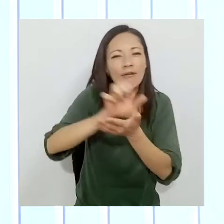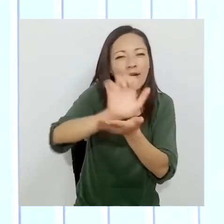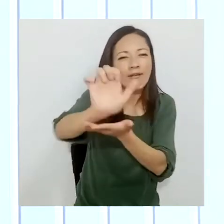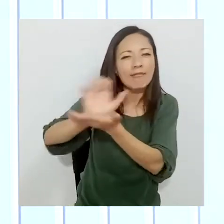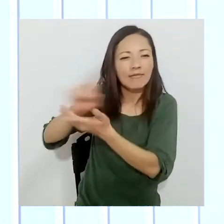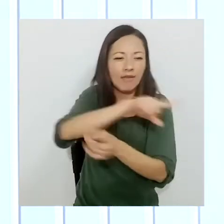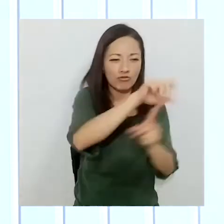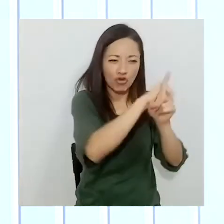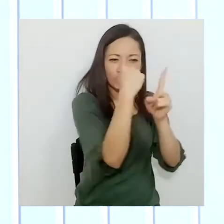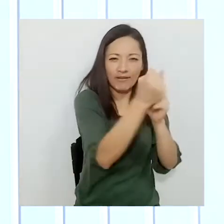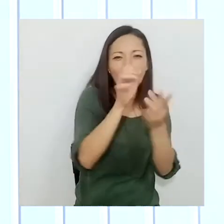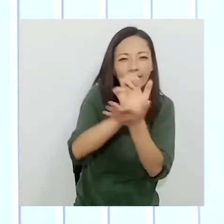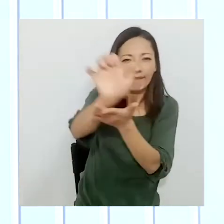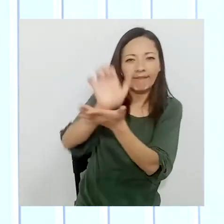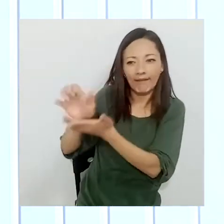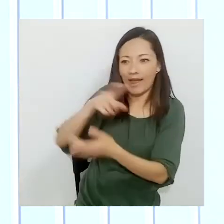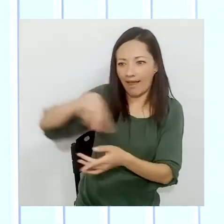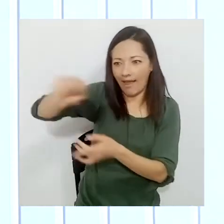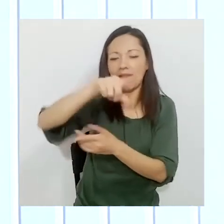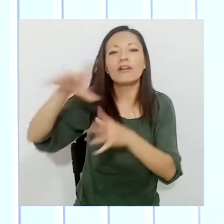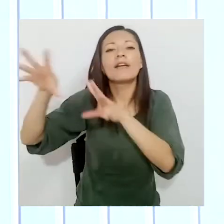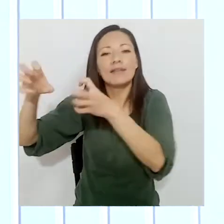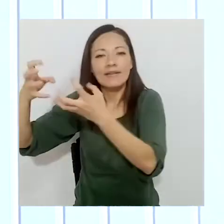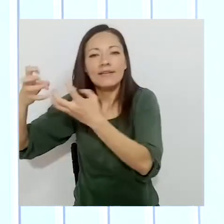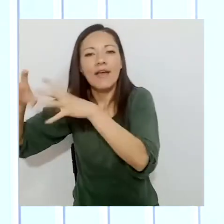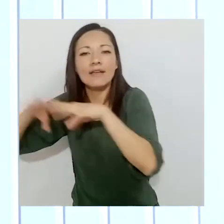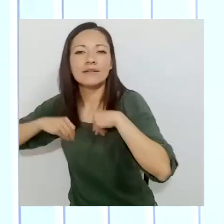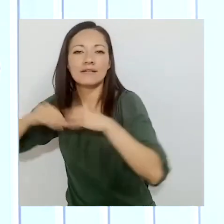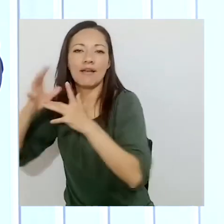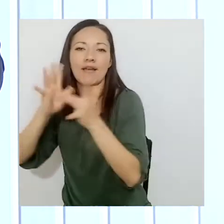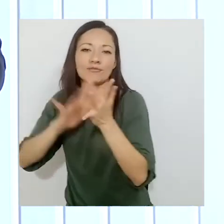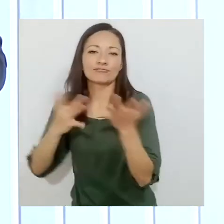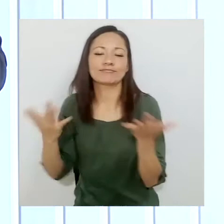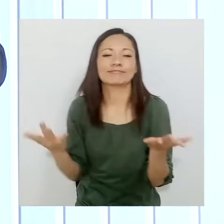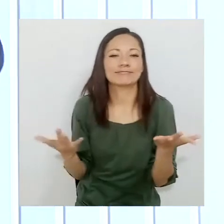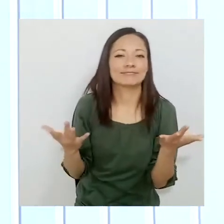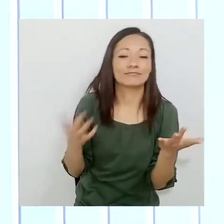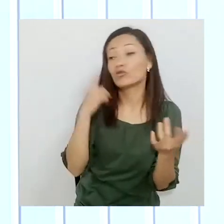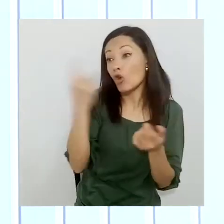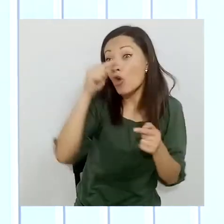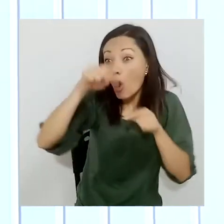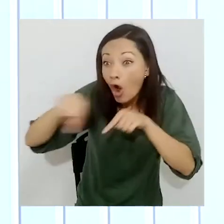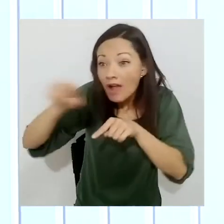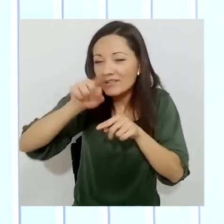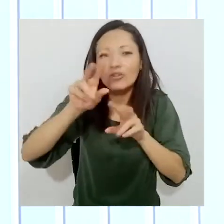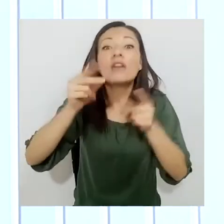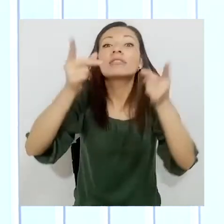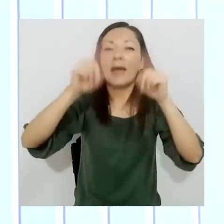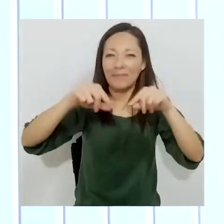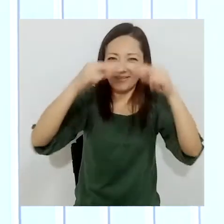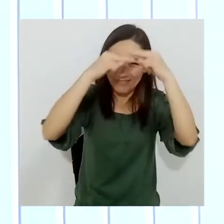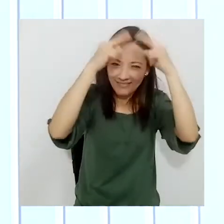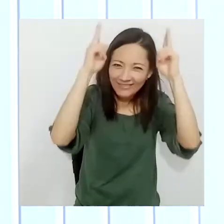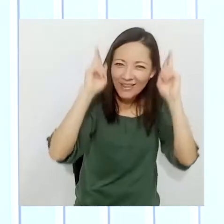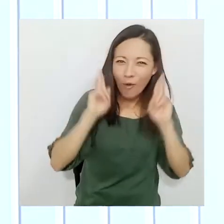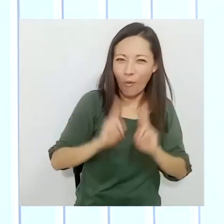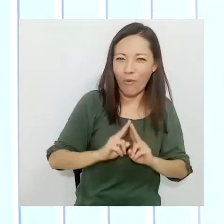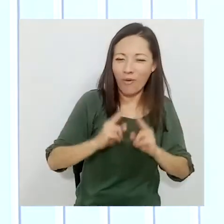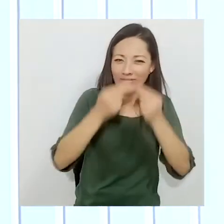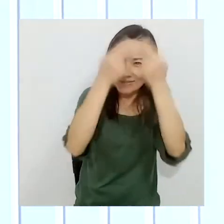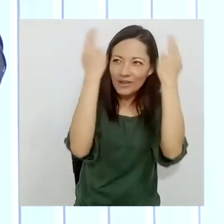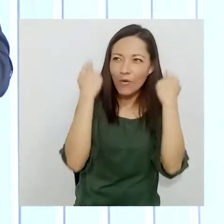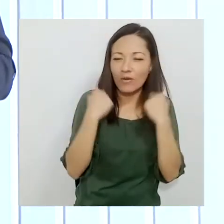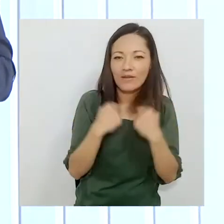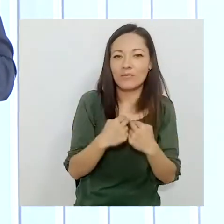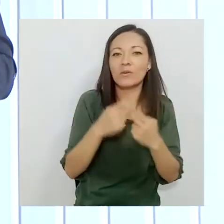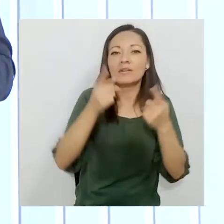sociedad. Pero no solamente esos, no es verdad que solamente esos. Estaba Nicodemo también, estaba José de